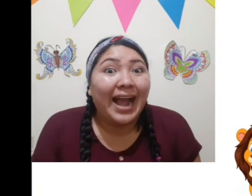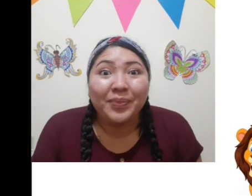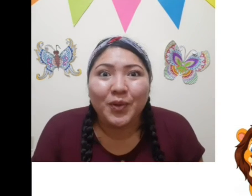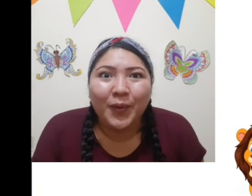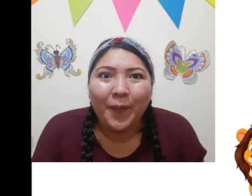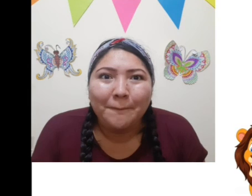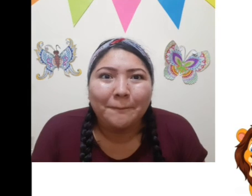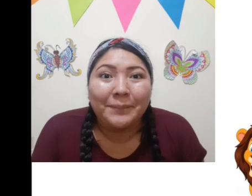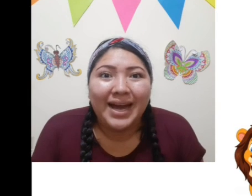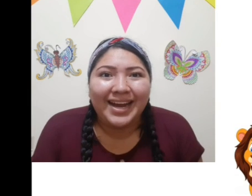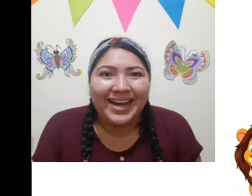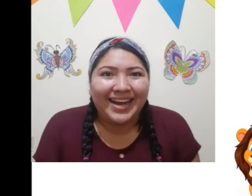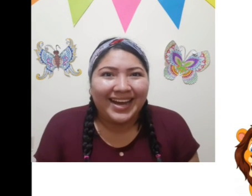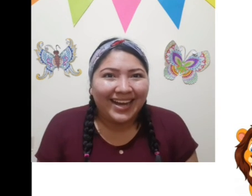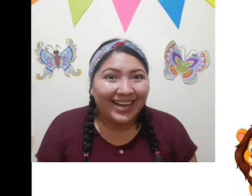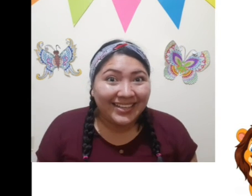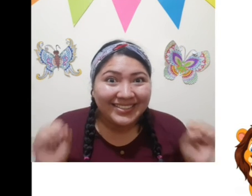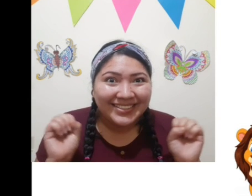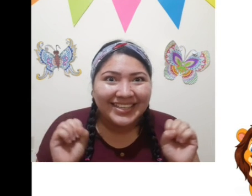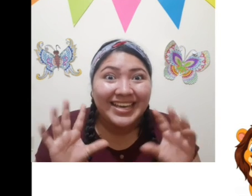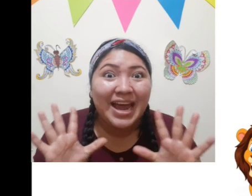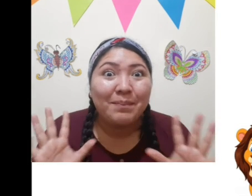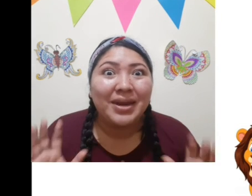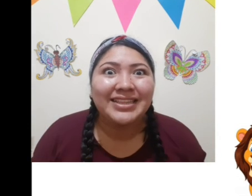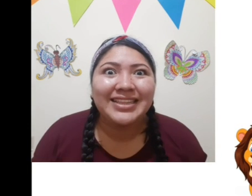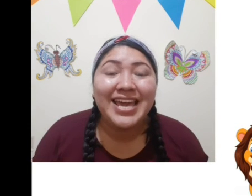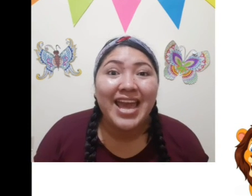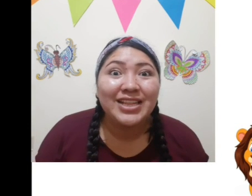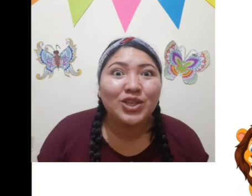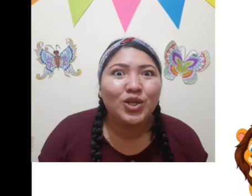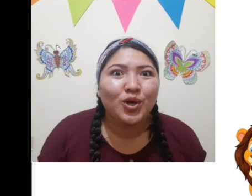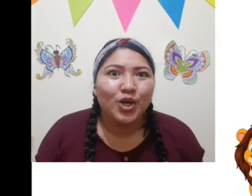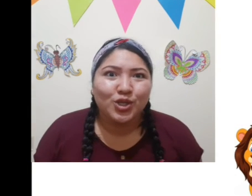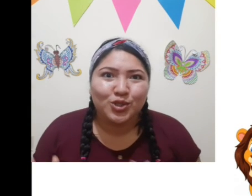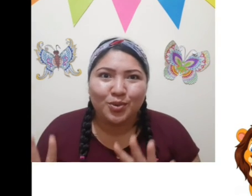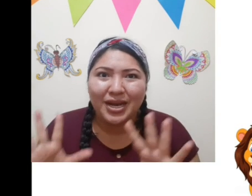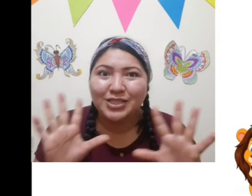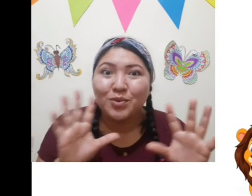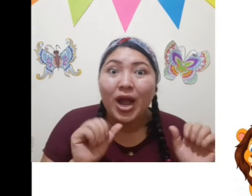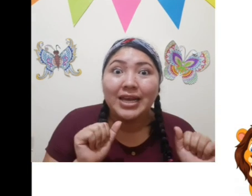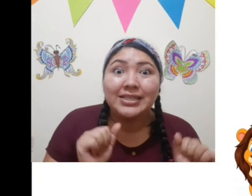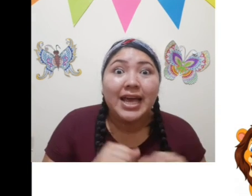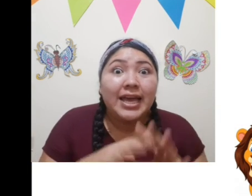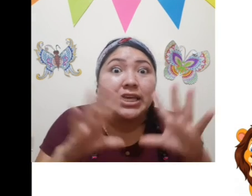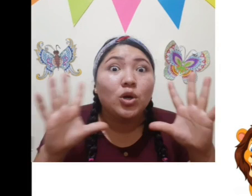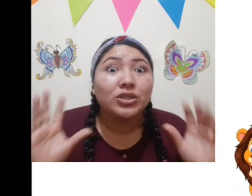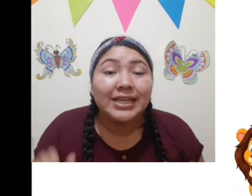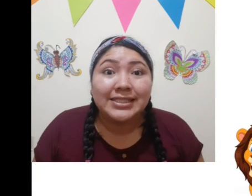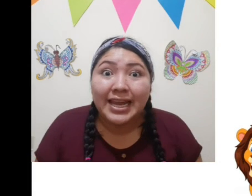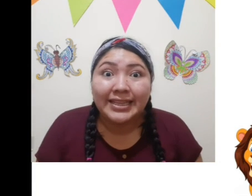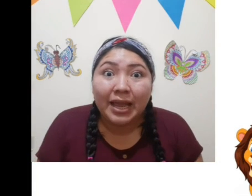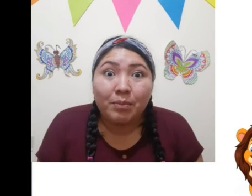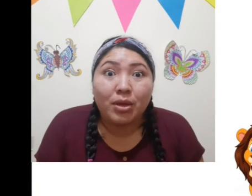ir practicando para ir aprendiendo sobre las vocales y